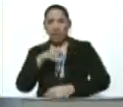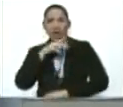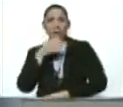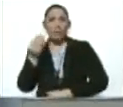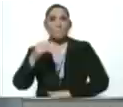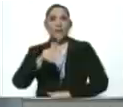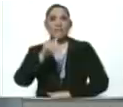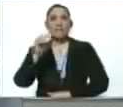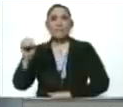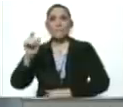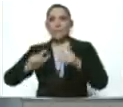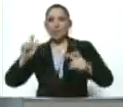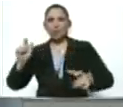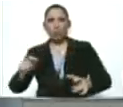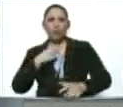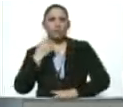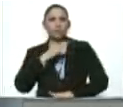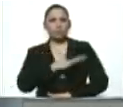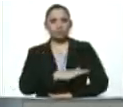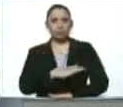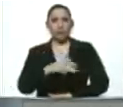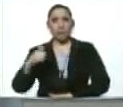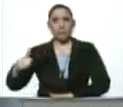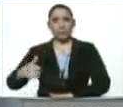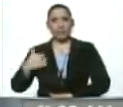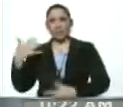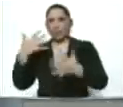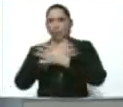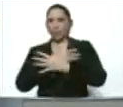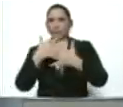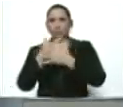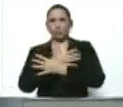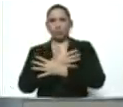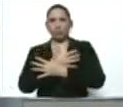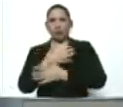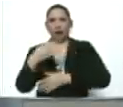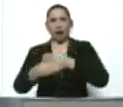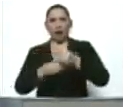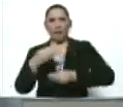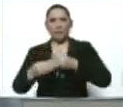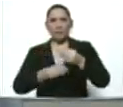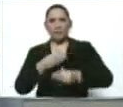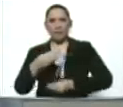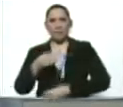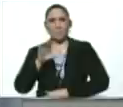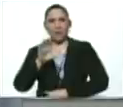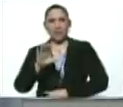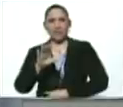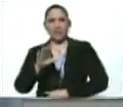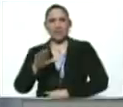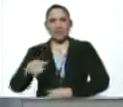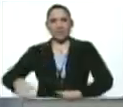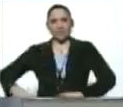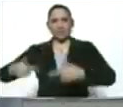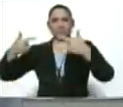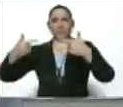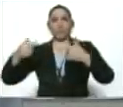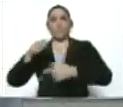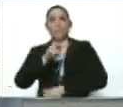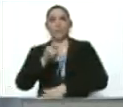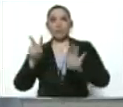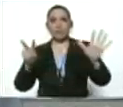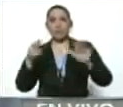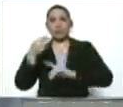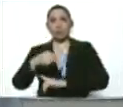Aprovechando la confusión que reinaba en el país a raíz de la sublevación del 27 de noviembre de 1992.